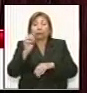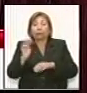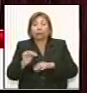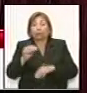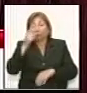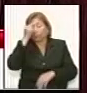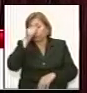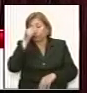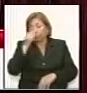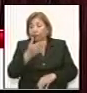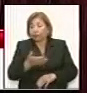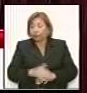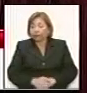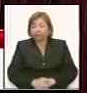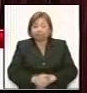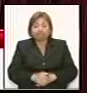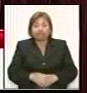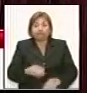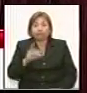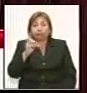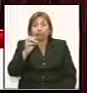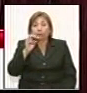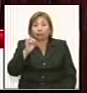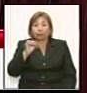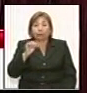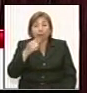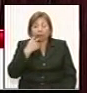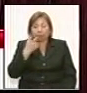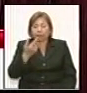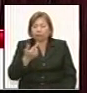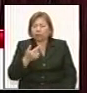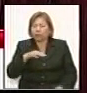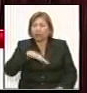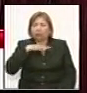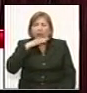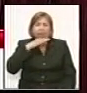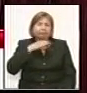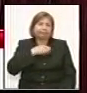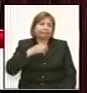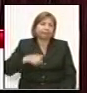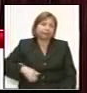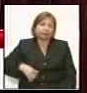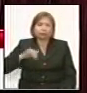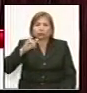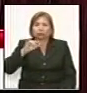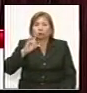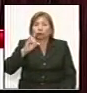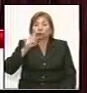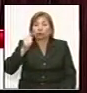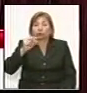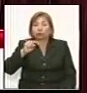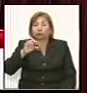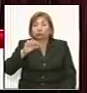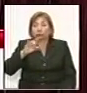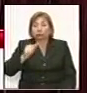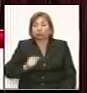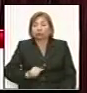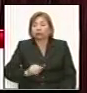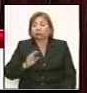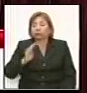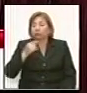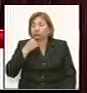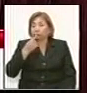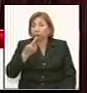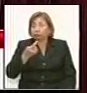parece muy interesante. En República Dominicana, hartos ya de la presencia de Joaquín Balaguer y a través de una